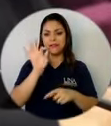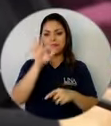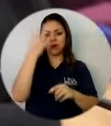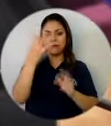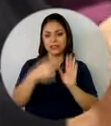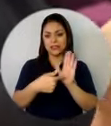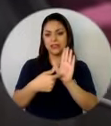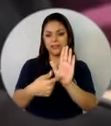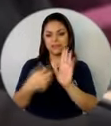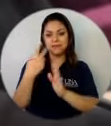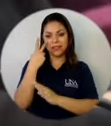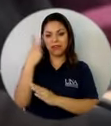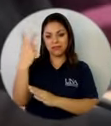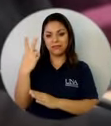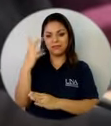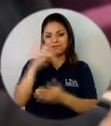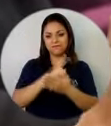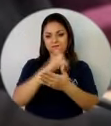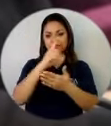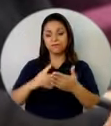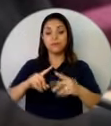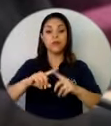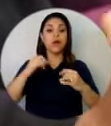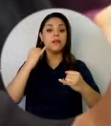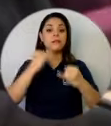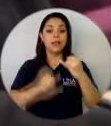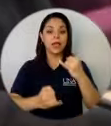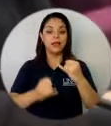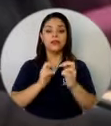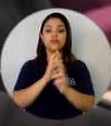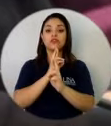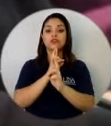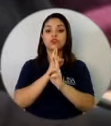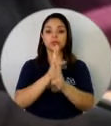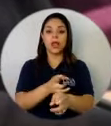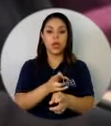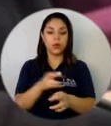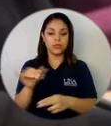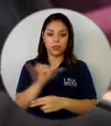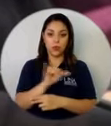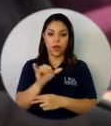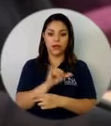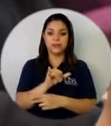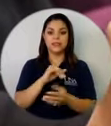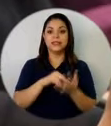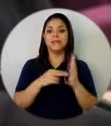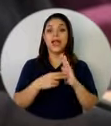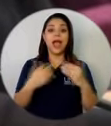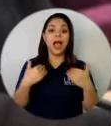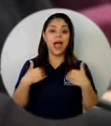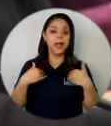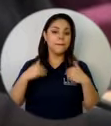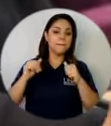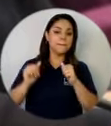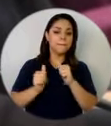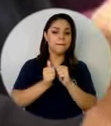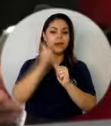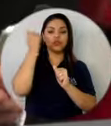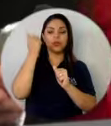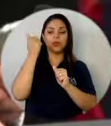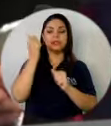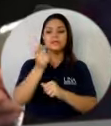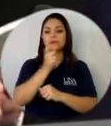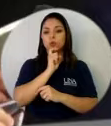manifestaciones, ¿verdad? Pero que al final el resultado es el mismo, es decir, que hay mayores dificultades,